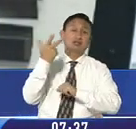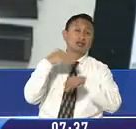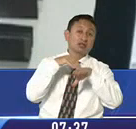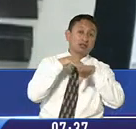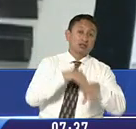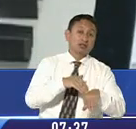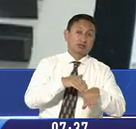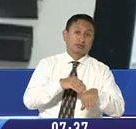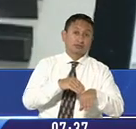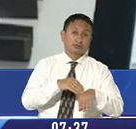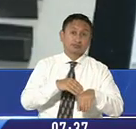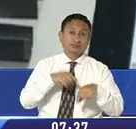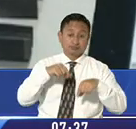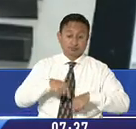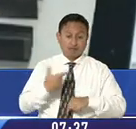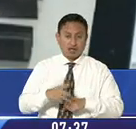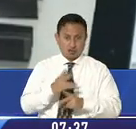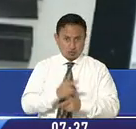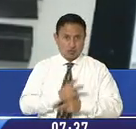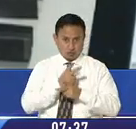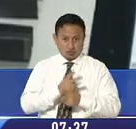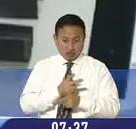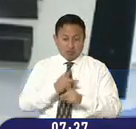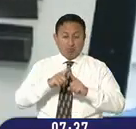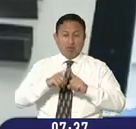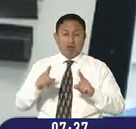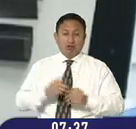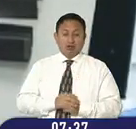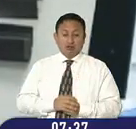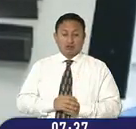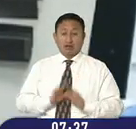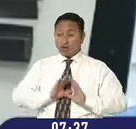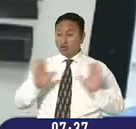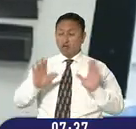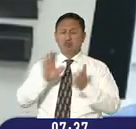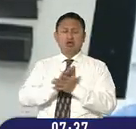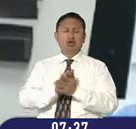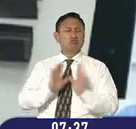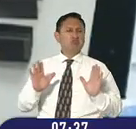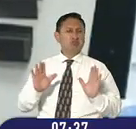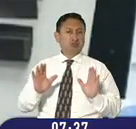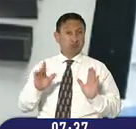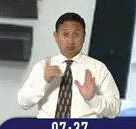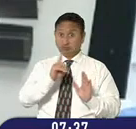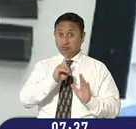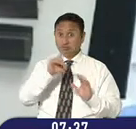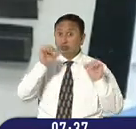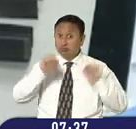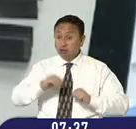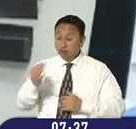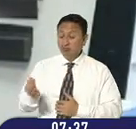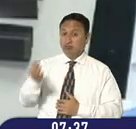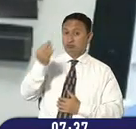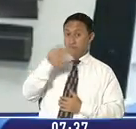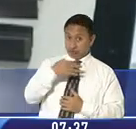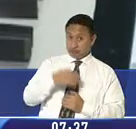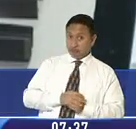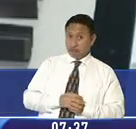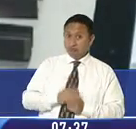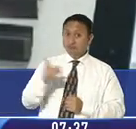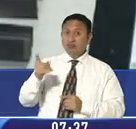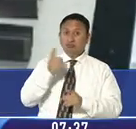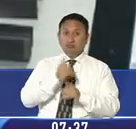estamos protegidos. Pero eso no significa que no vamos a contagiarnos. Por lo tanto, ese es el